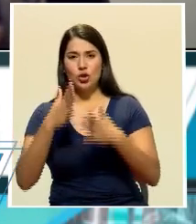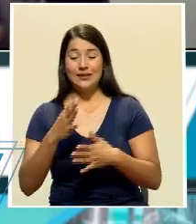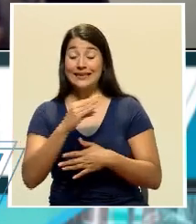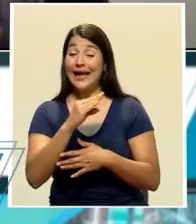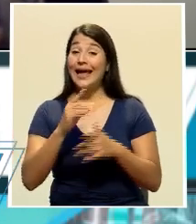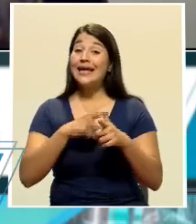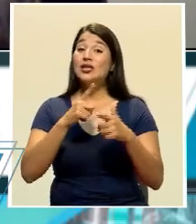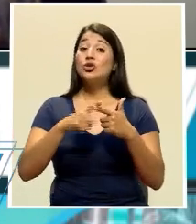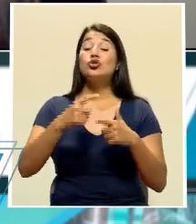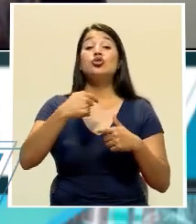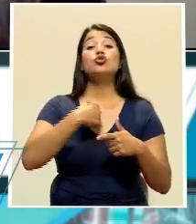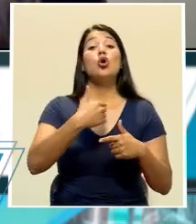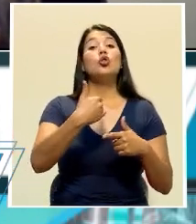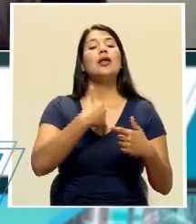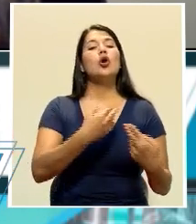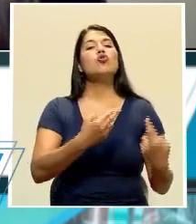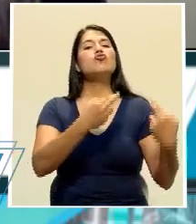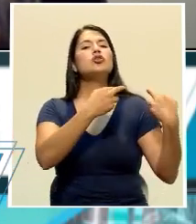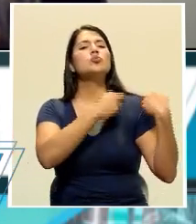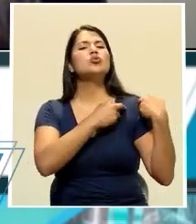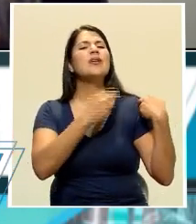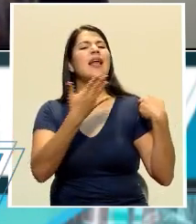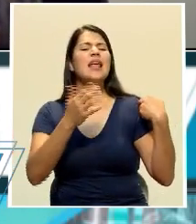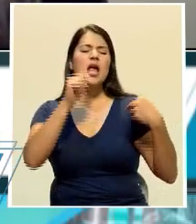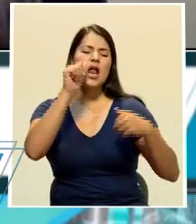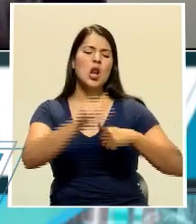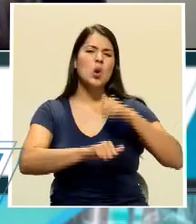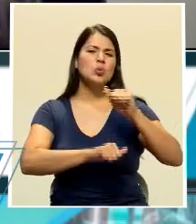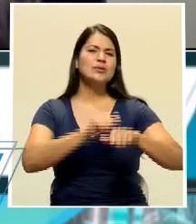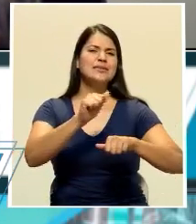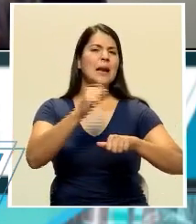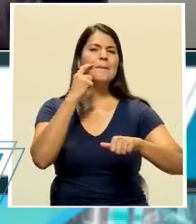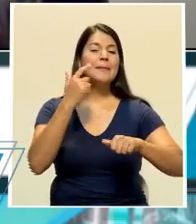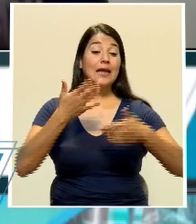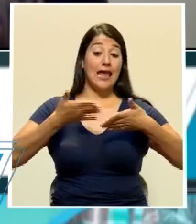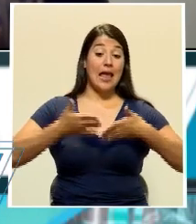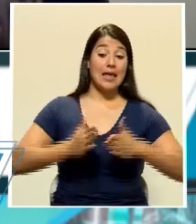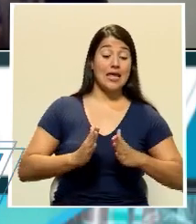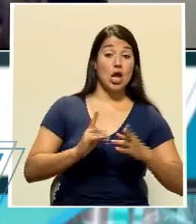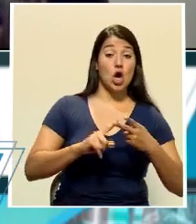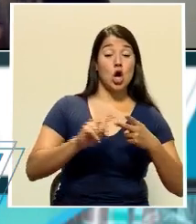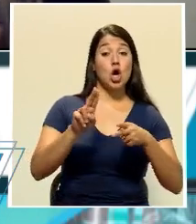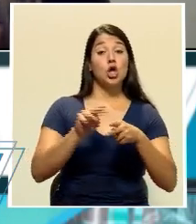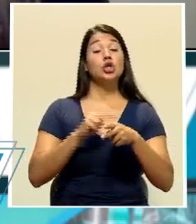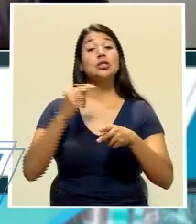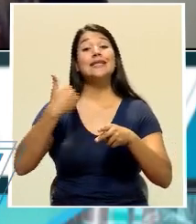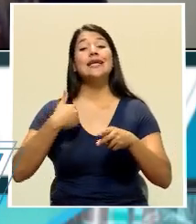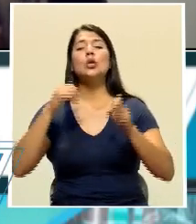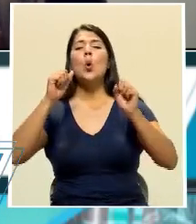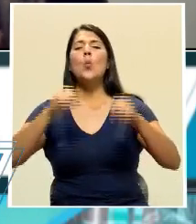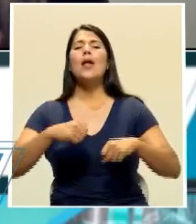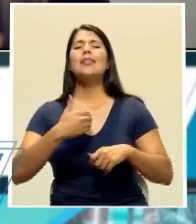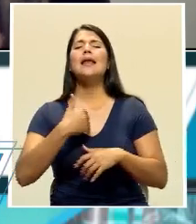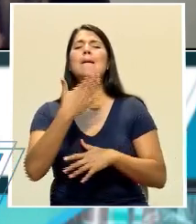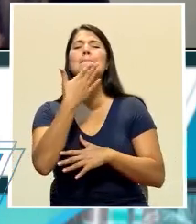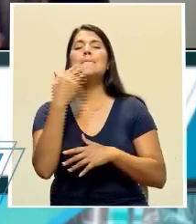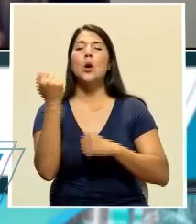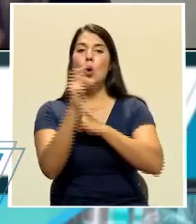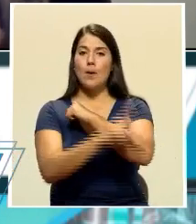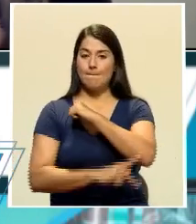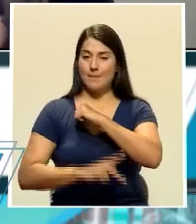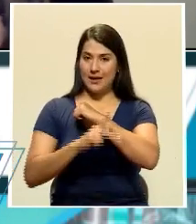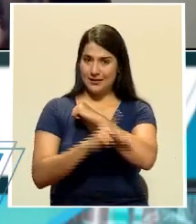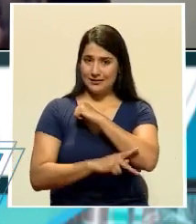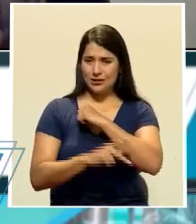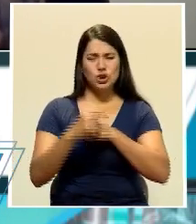la responsabilidad de luchar para que mis hijos y mis nietos tengan un país mejor. Siempre he pensado